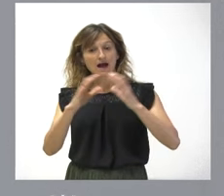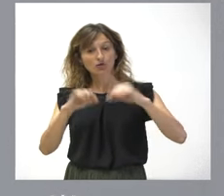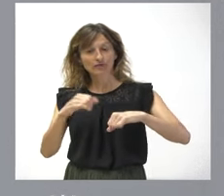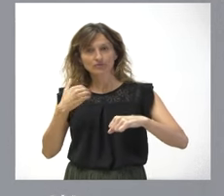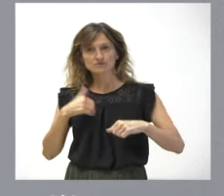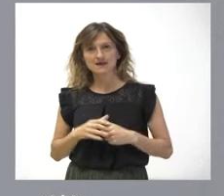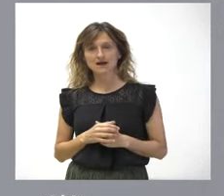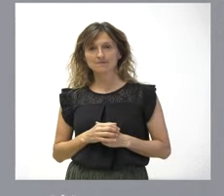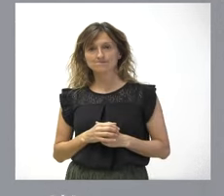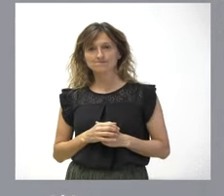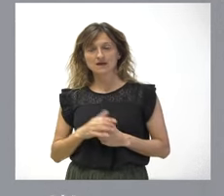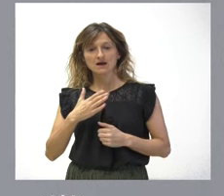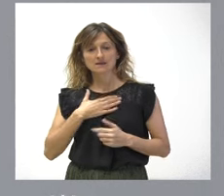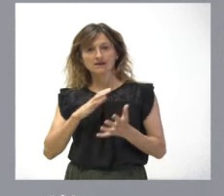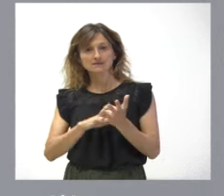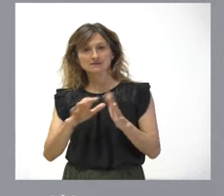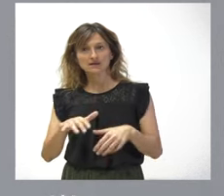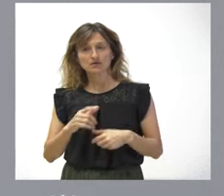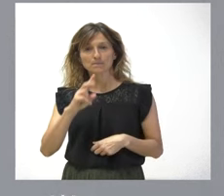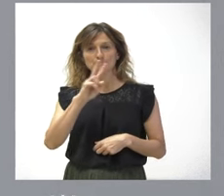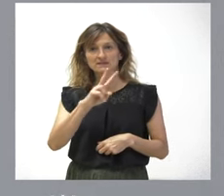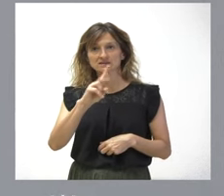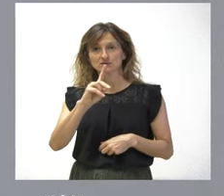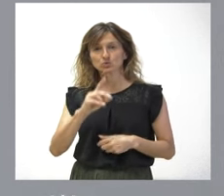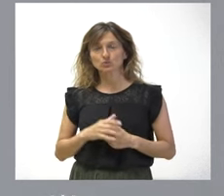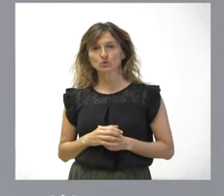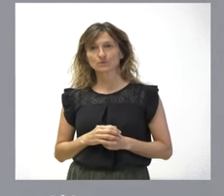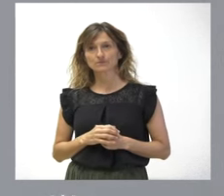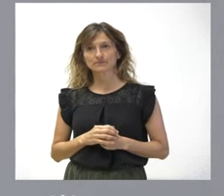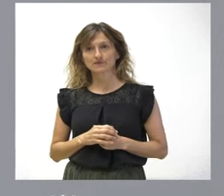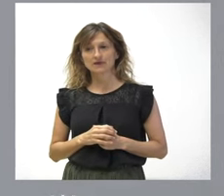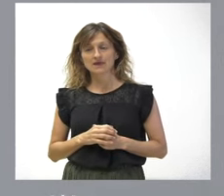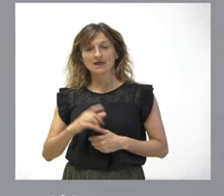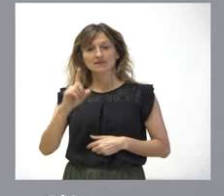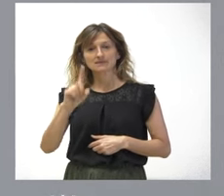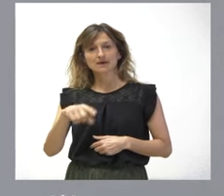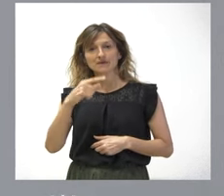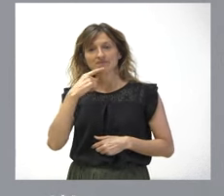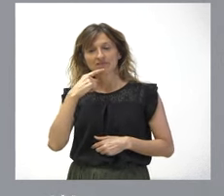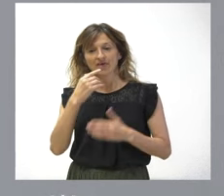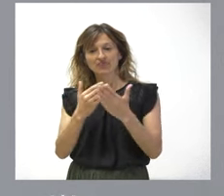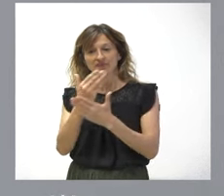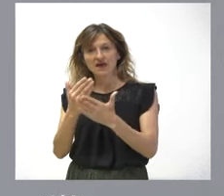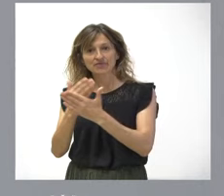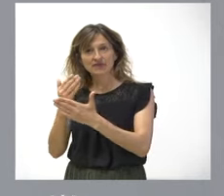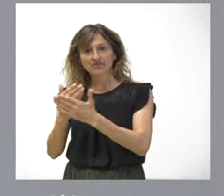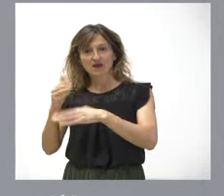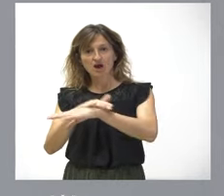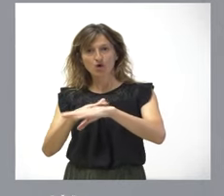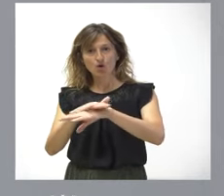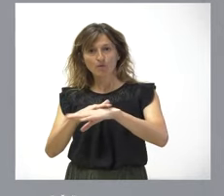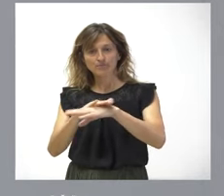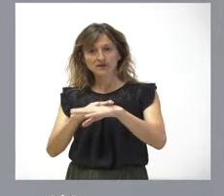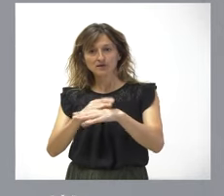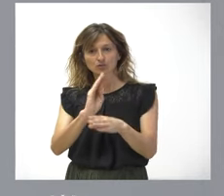autónomas y a nosotros nos correspondían los 21 que se señalaron se acordó también Cuál es la aportación diaria que tiene que realizar el gobierno por